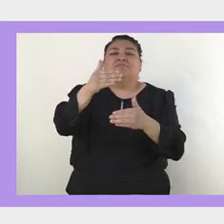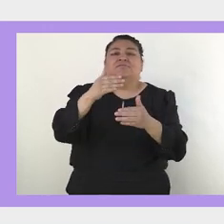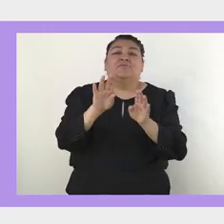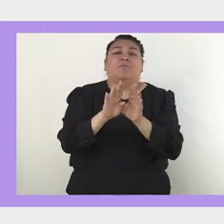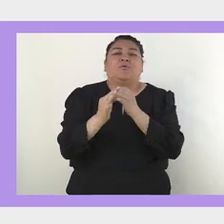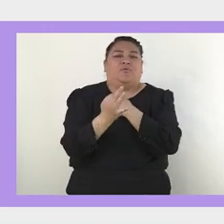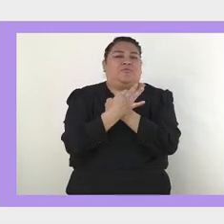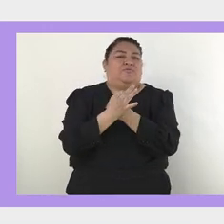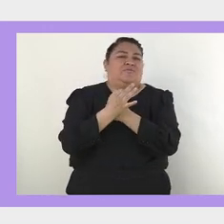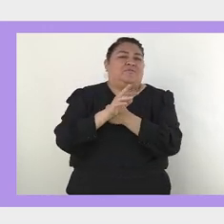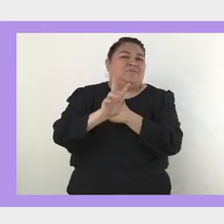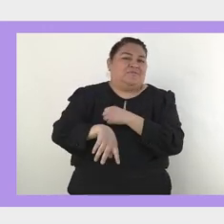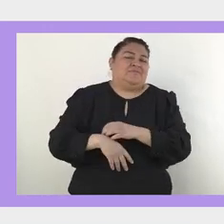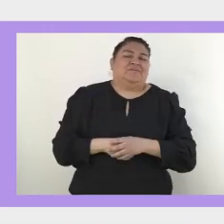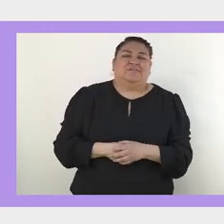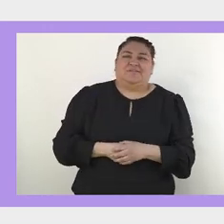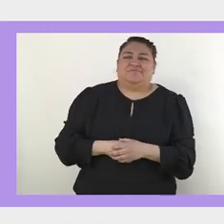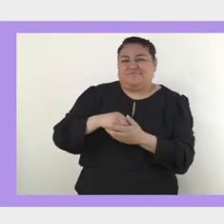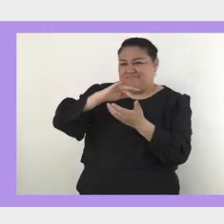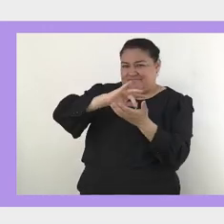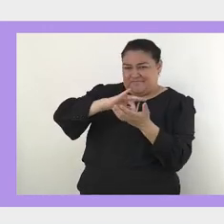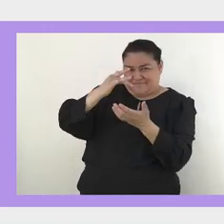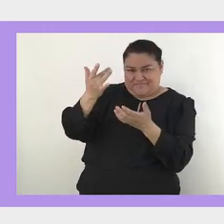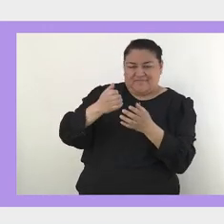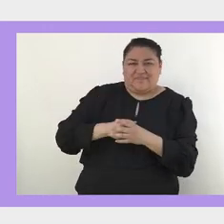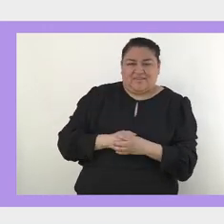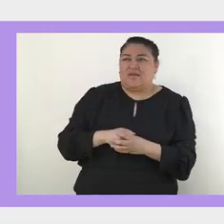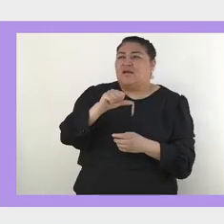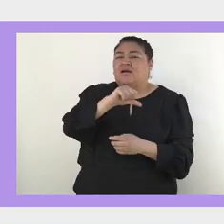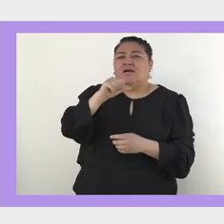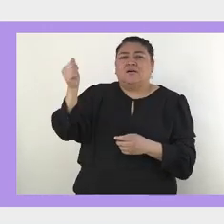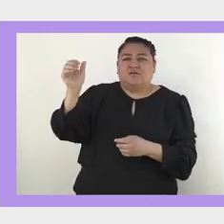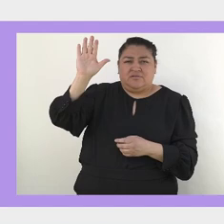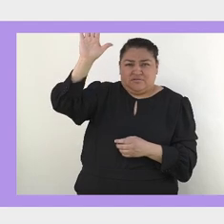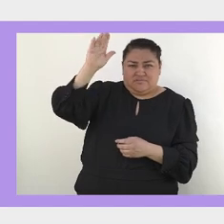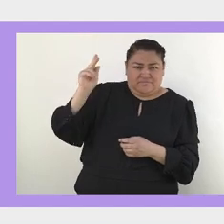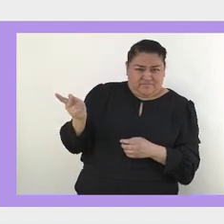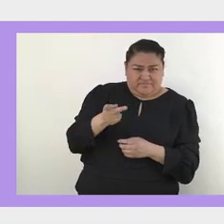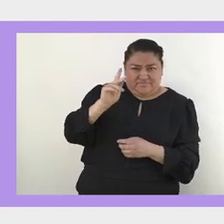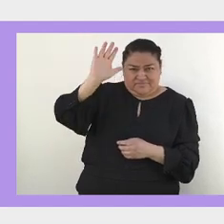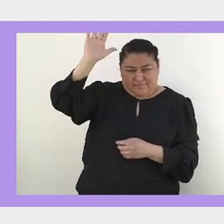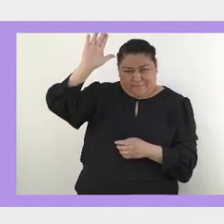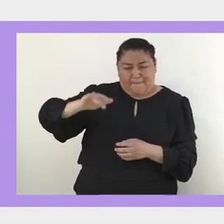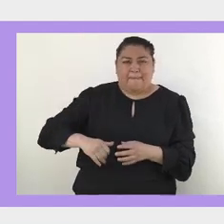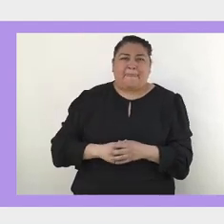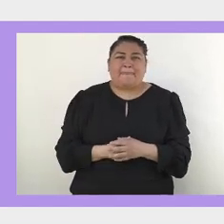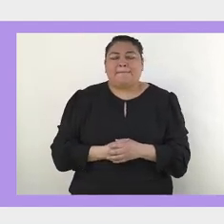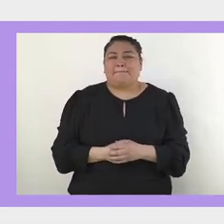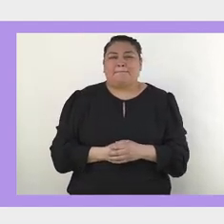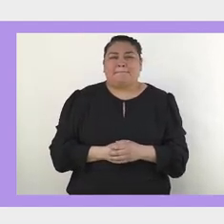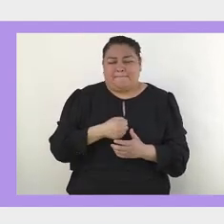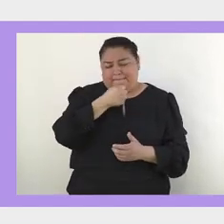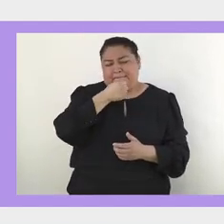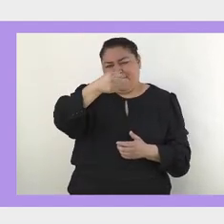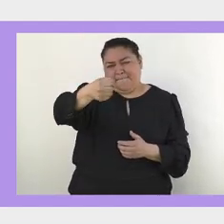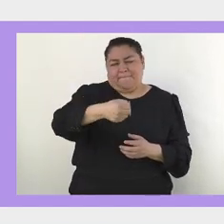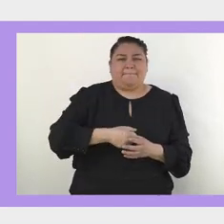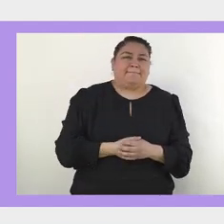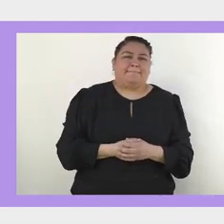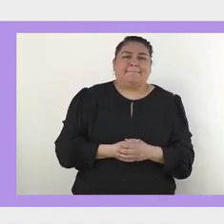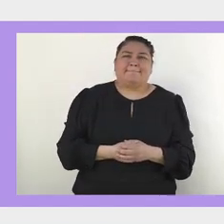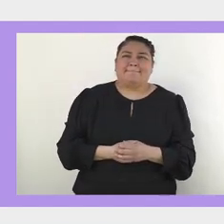mismos Muchísimas gracias sin alguna otra pregunta Claro que sí ahí te pasan el micrófono adelante